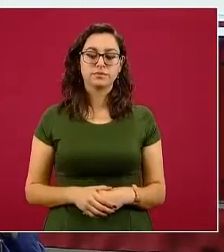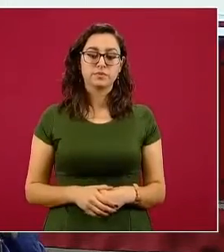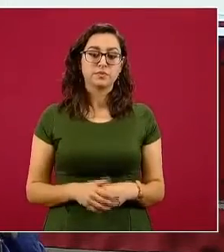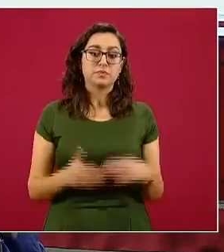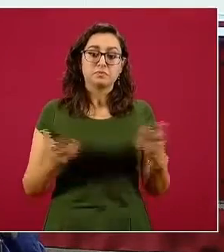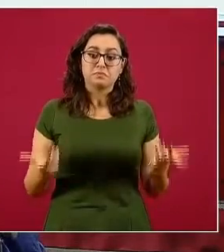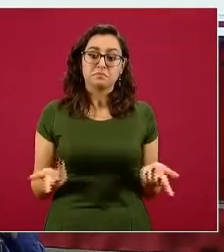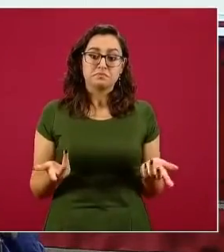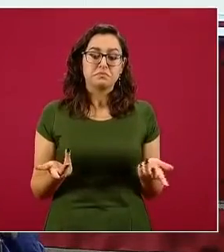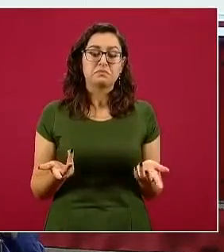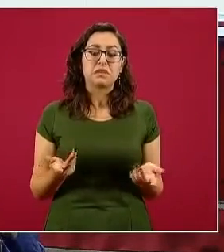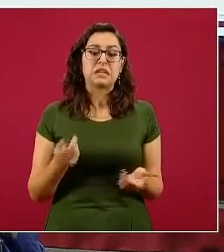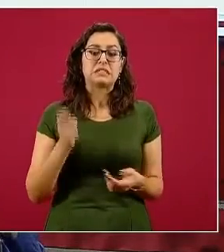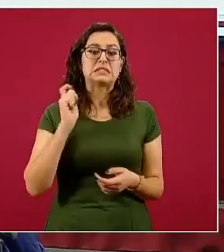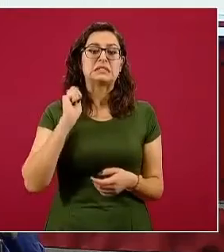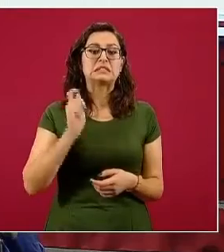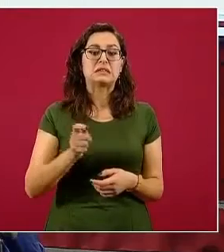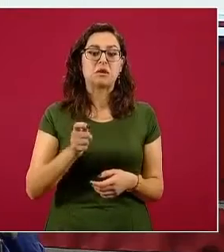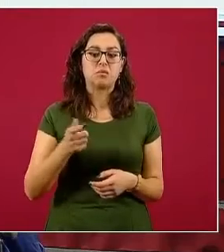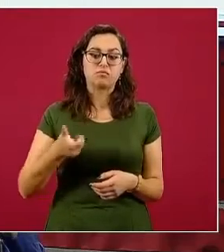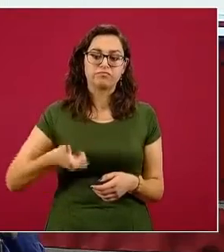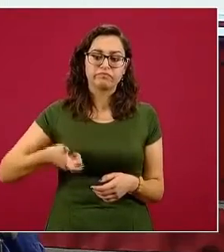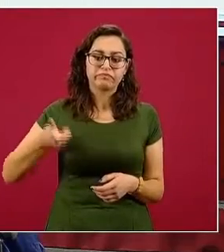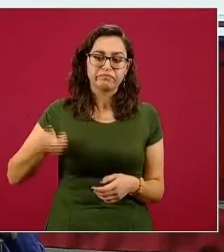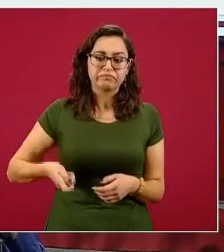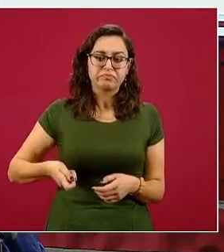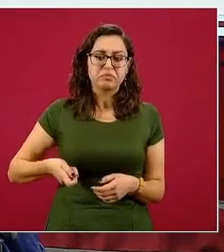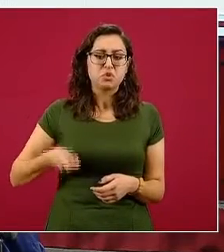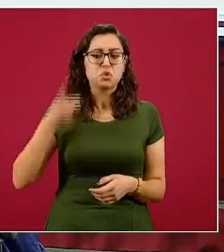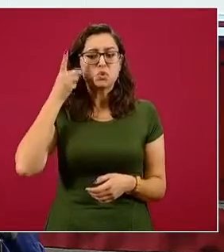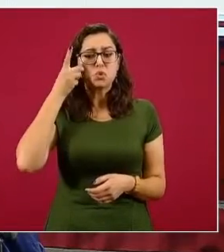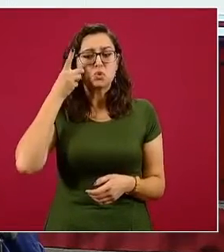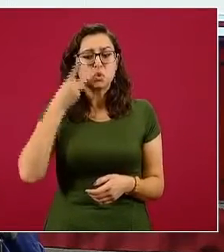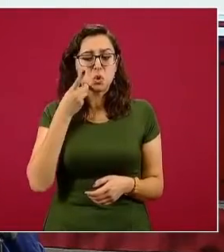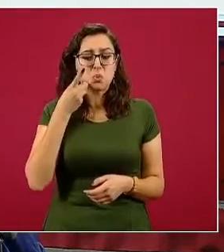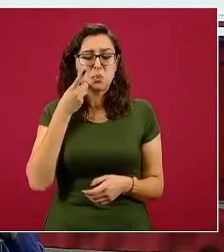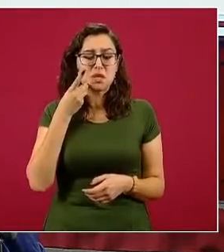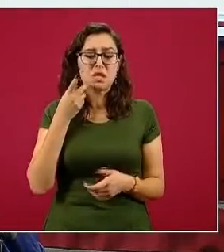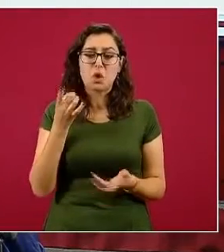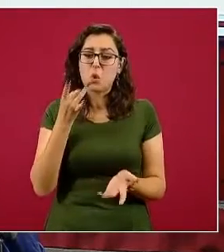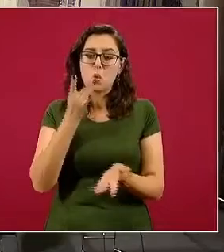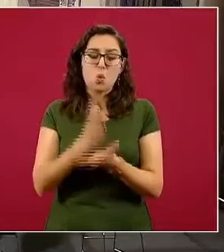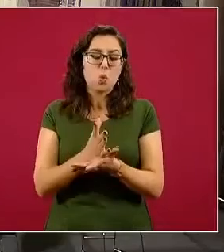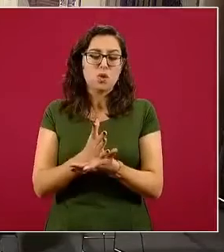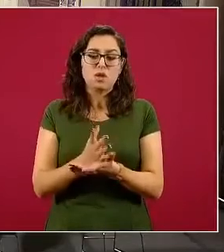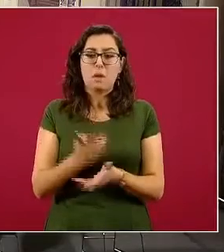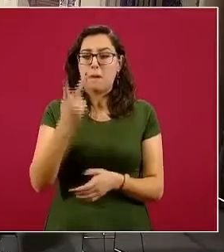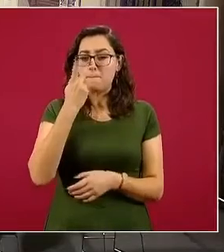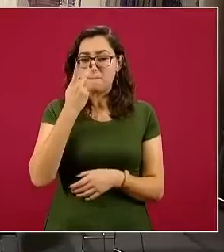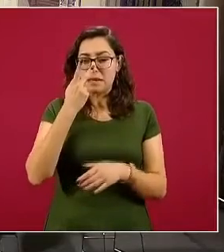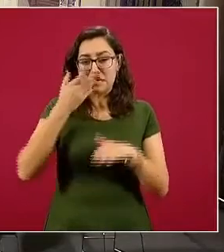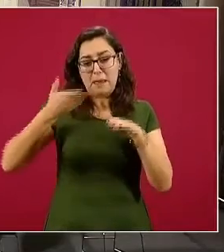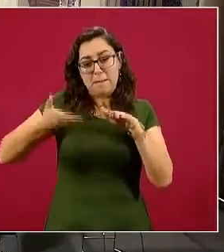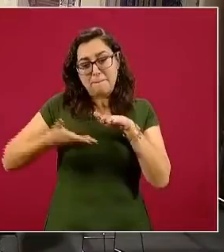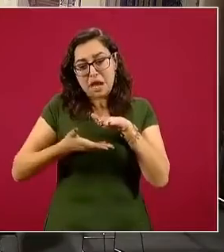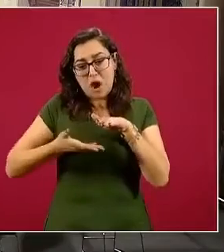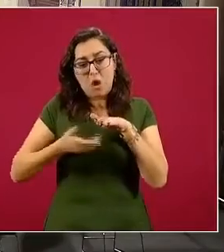anestesia local. Eso significa que solamente se aplica en la zona escrotal en donde vamos a